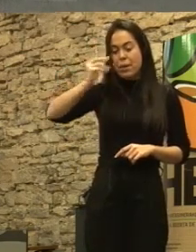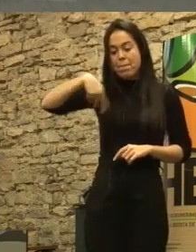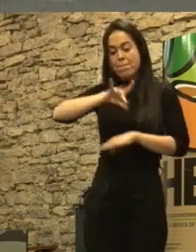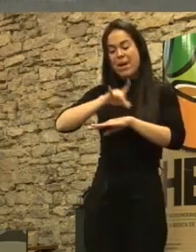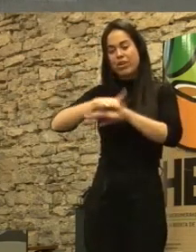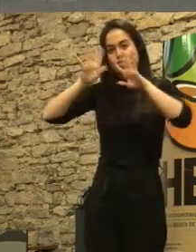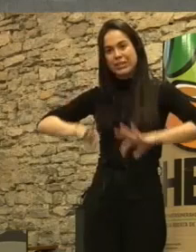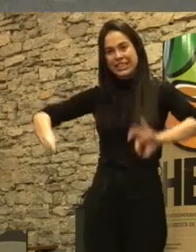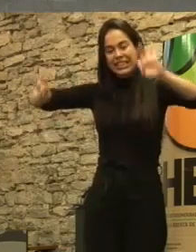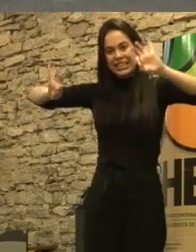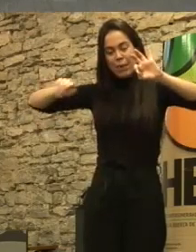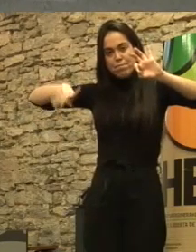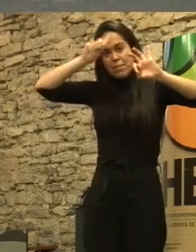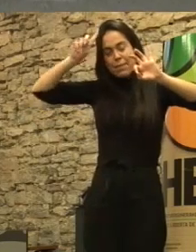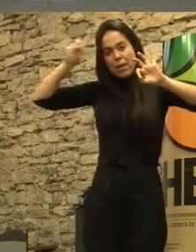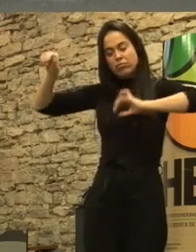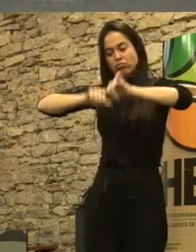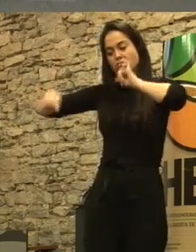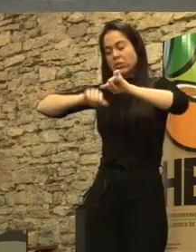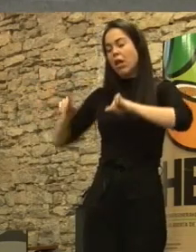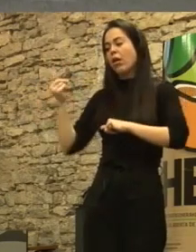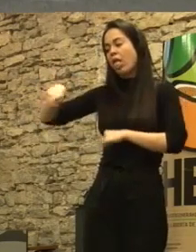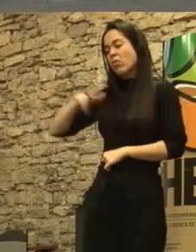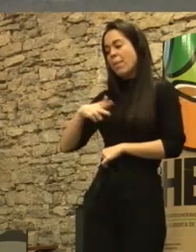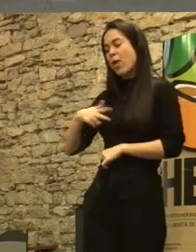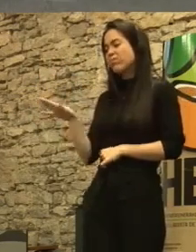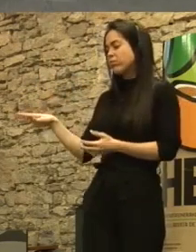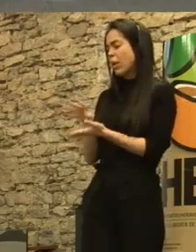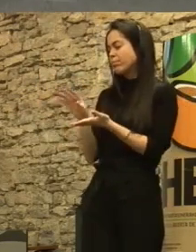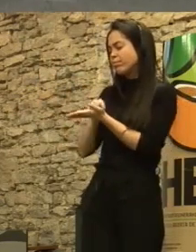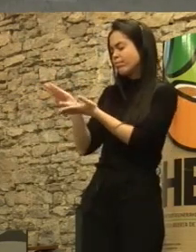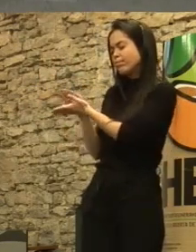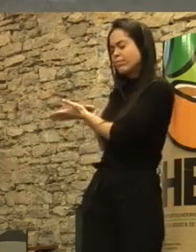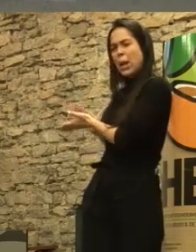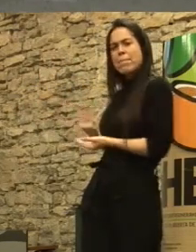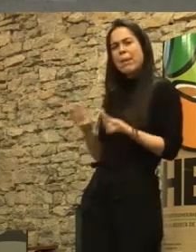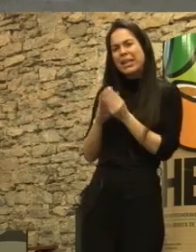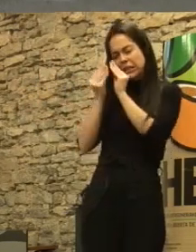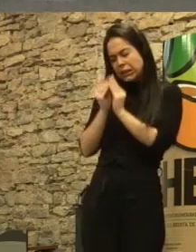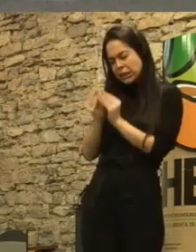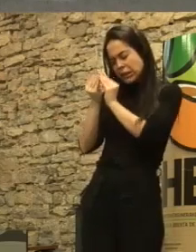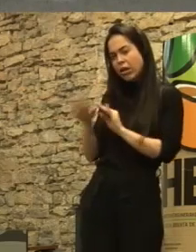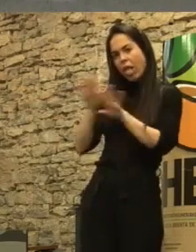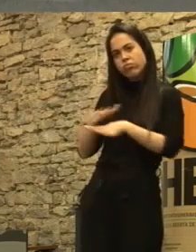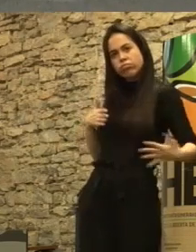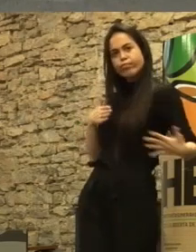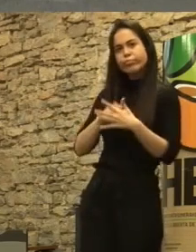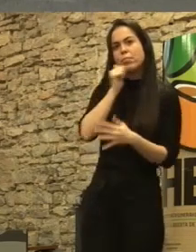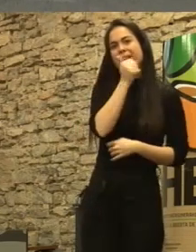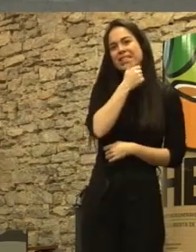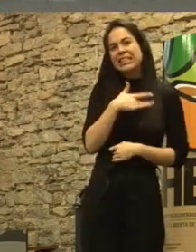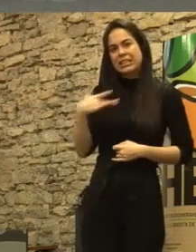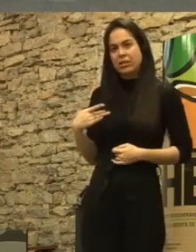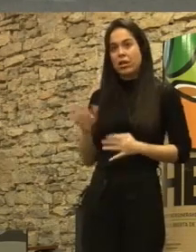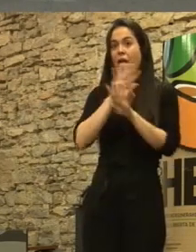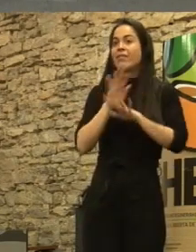especialistas de Madrid, de médicos de la sanidad pública, que cogieron un abogado, empezaron a pedir papeles, esto está mal hecho, esto no sé qué y tal, y pararon esa privatización. O sea, estas cosas tenemos que hacerlas, ¿no? Esos